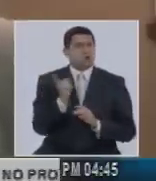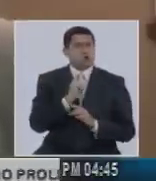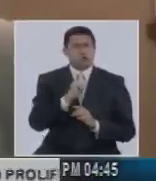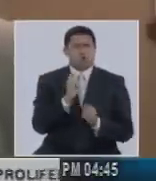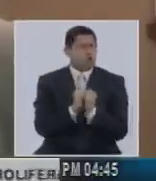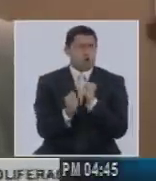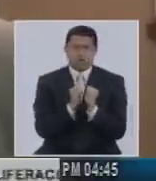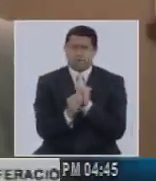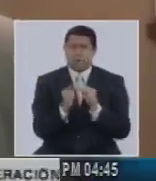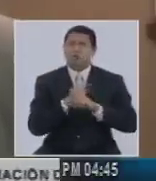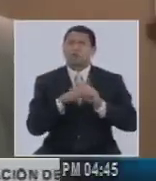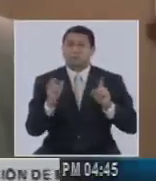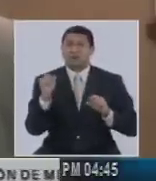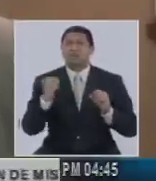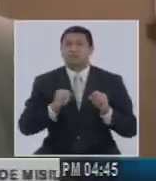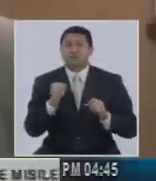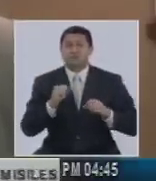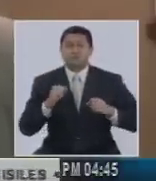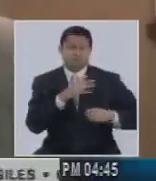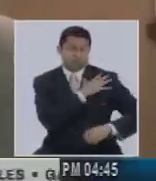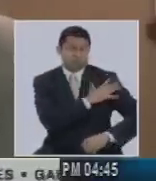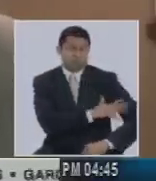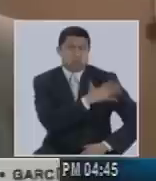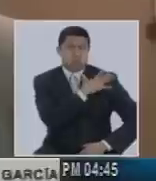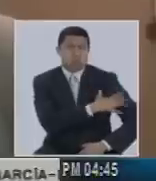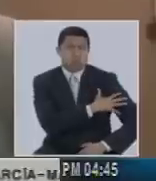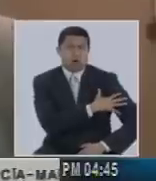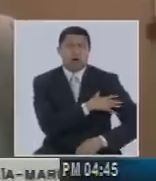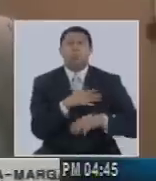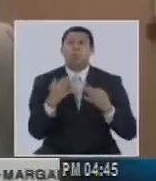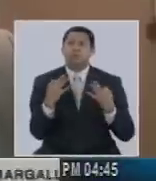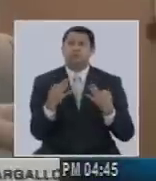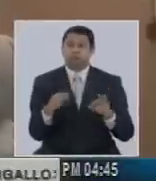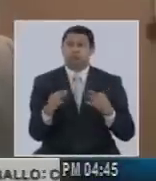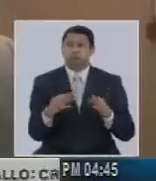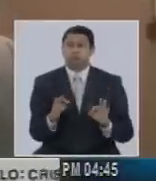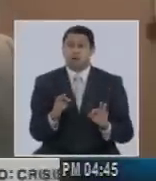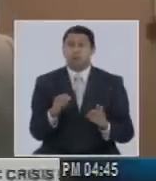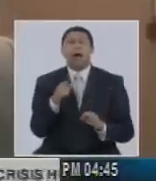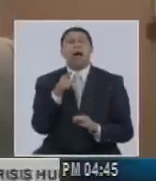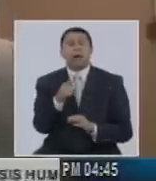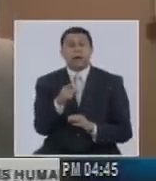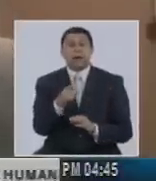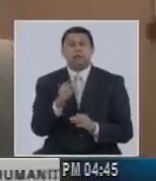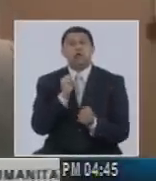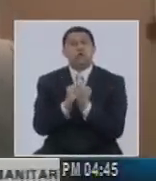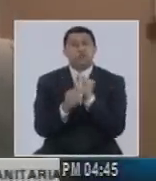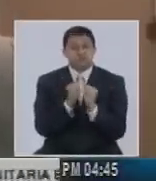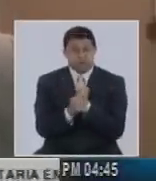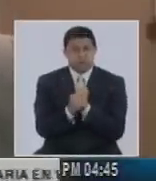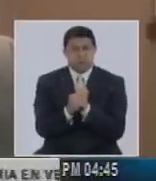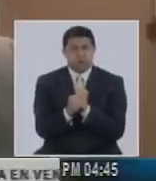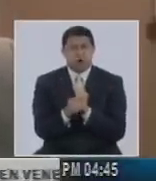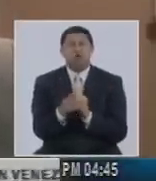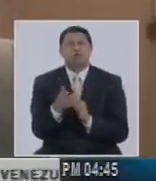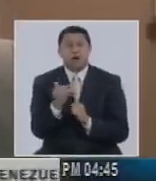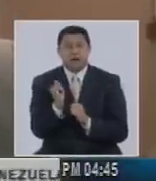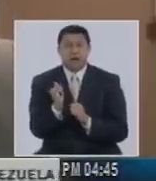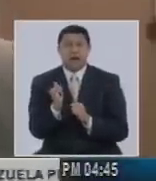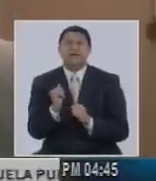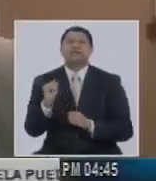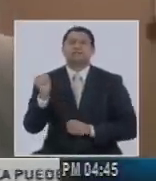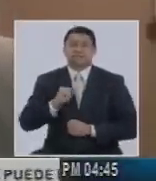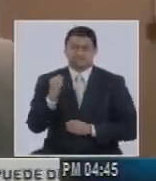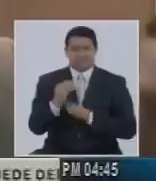por el deporte, pero por la anatomía y la naturaleza. Y entonces con ciertos deportes lo exige. Y entonces sí